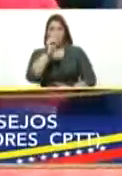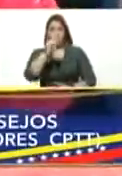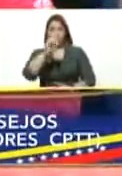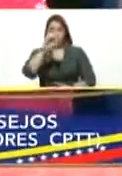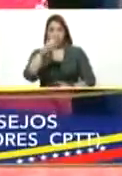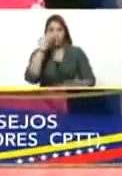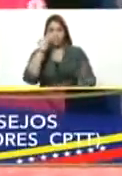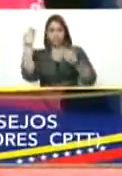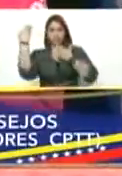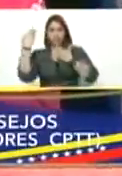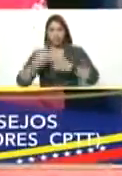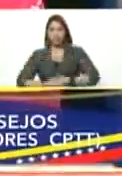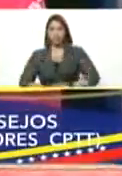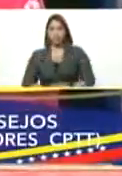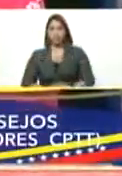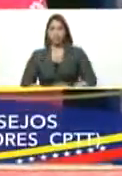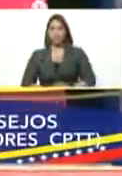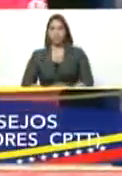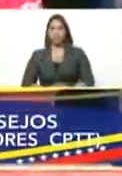Rivero.